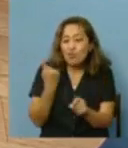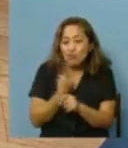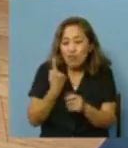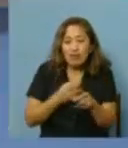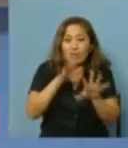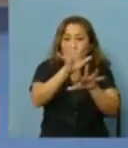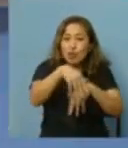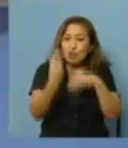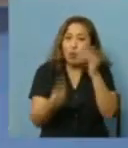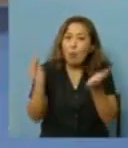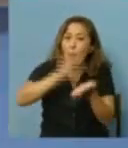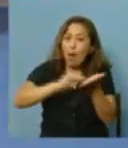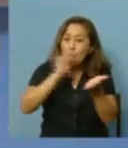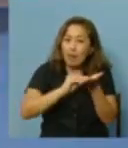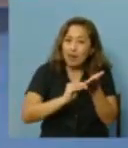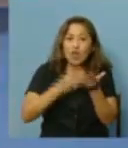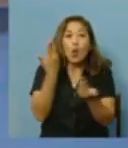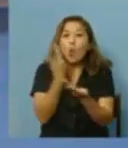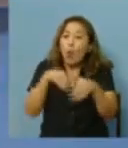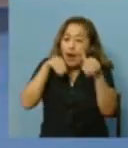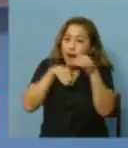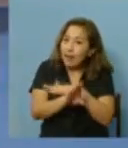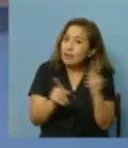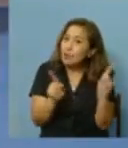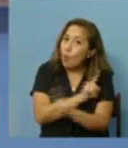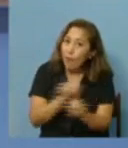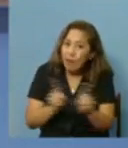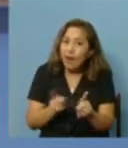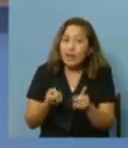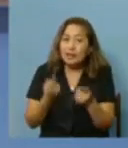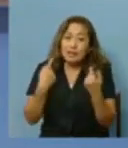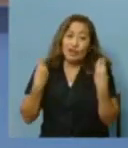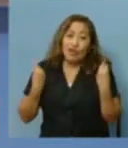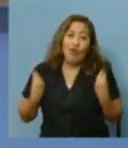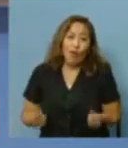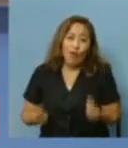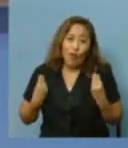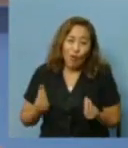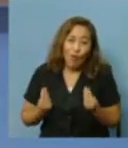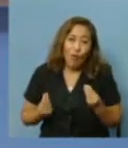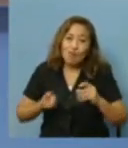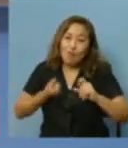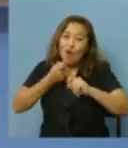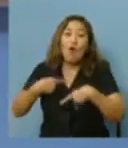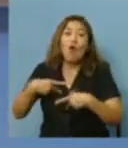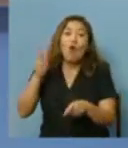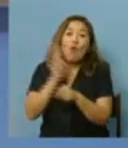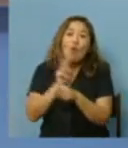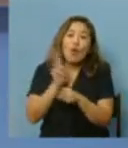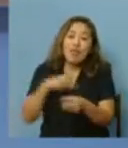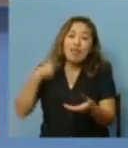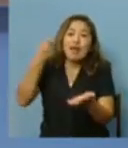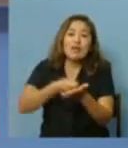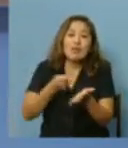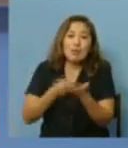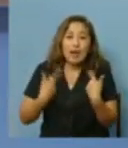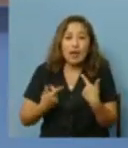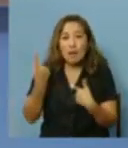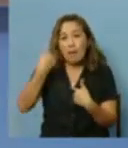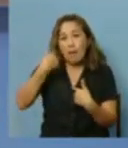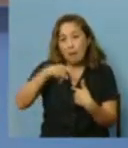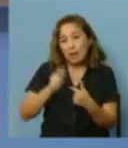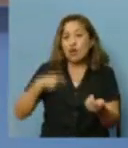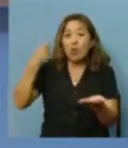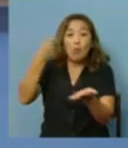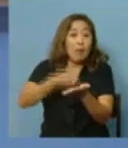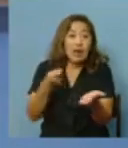producción tampoco acopio precio de acopio mucho menos fet y mucho menos ningún tipo de seguro que lo pueda cubrir pero el gasto y el costo